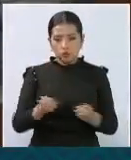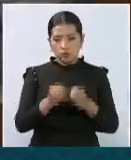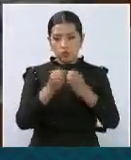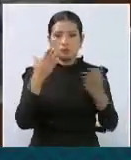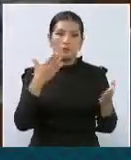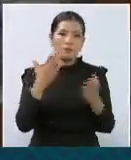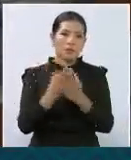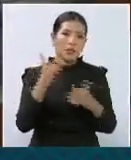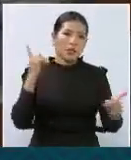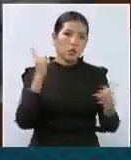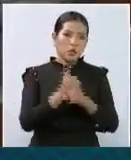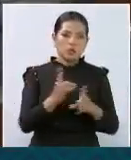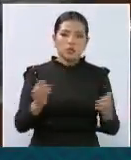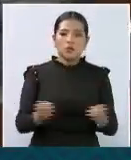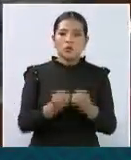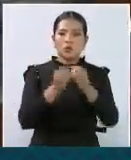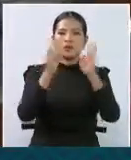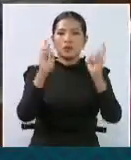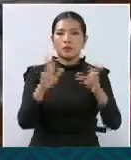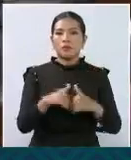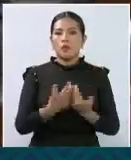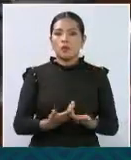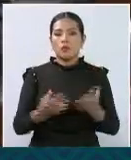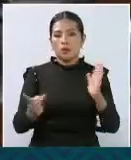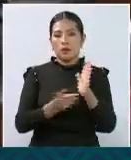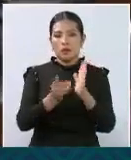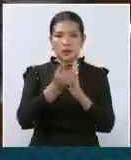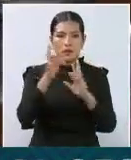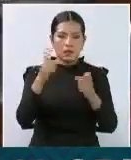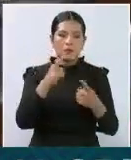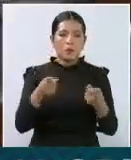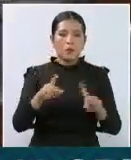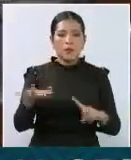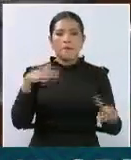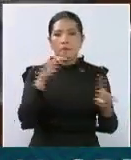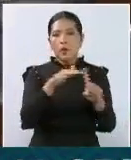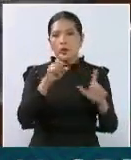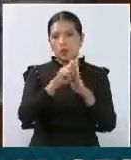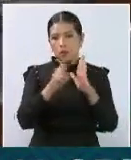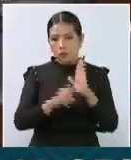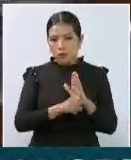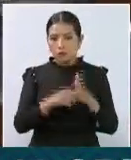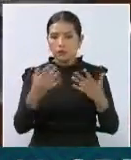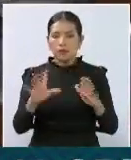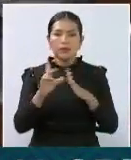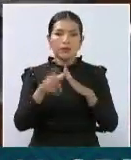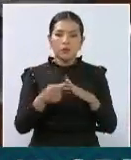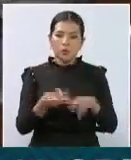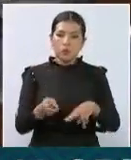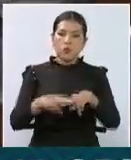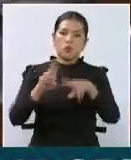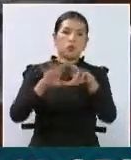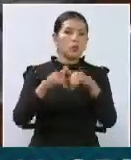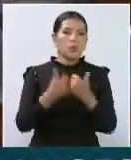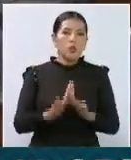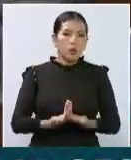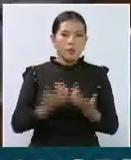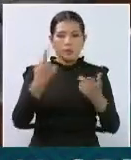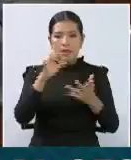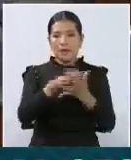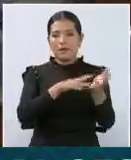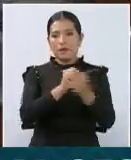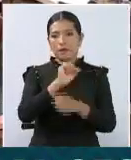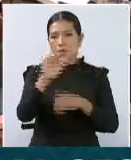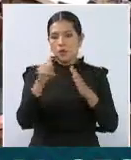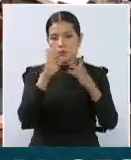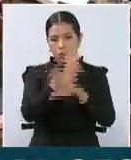con total perfección los datos que están desarrollándose en cuanto a cifras de violencia sexual, cómo esta ha subido después de la pandemia, afectando a nuestras niñas, niños